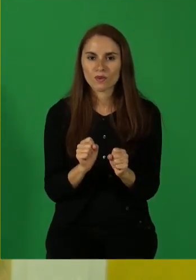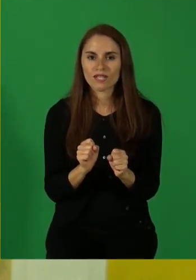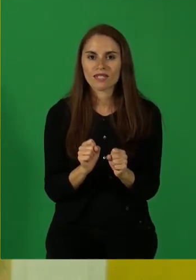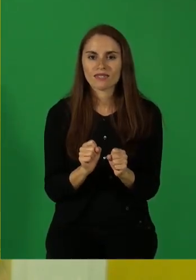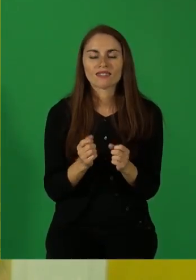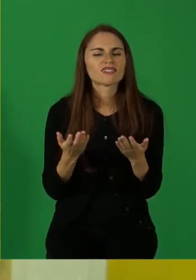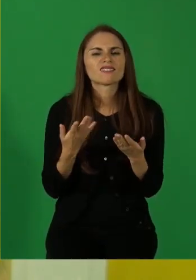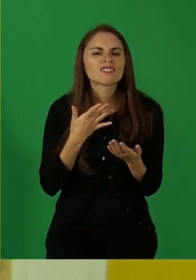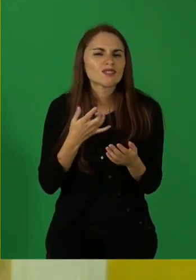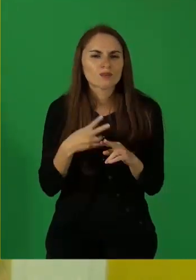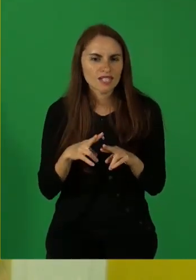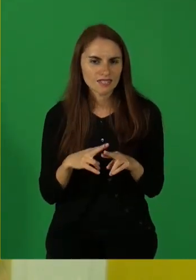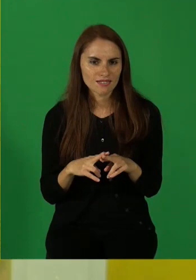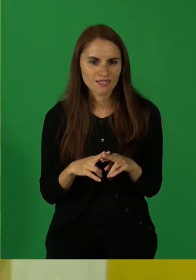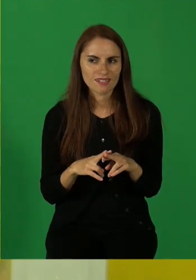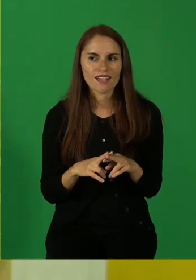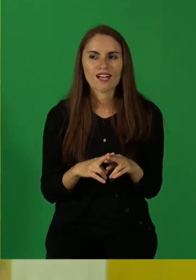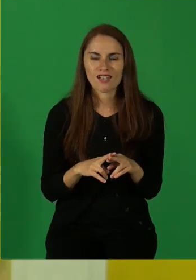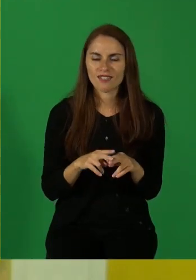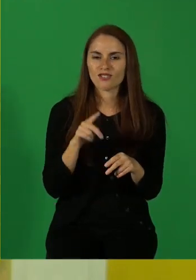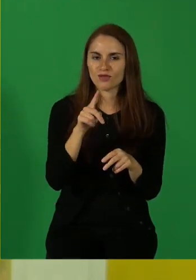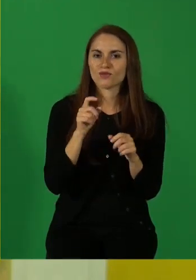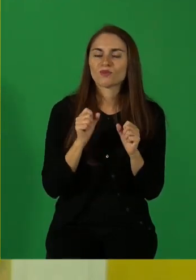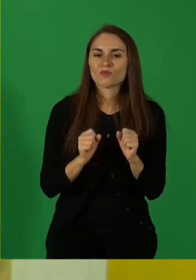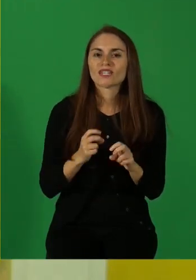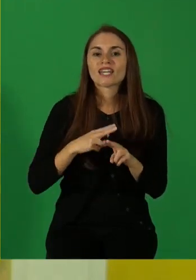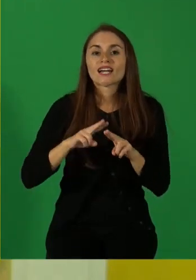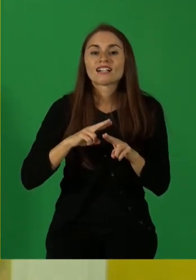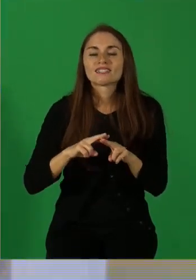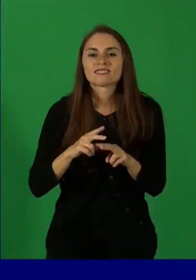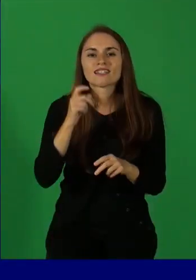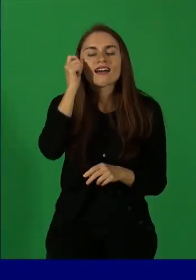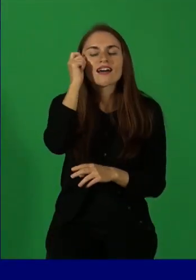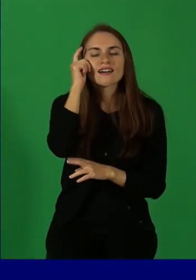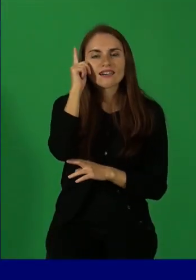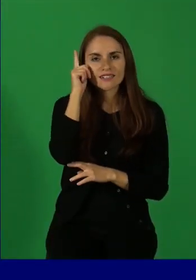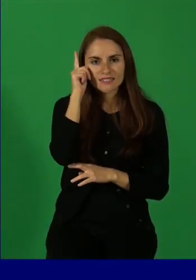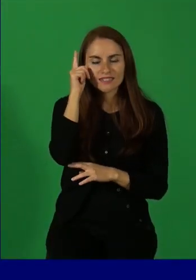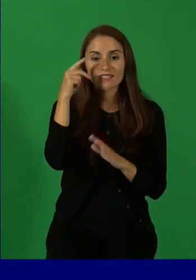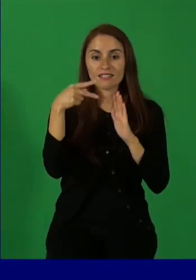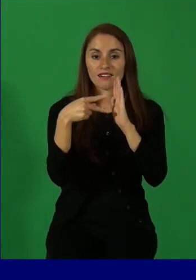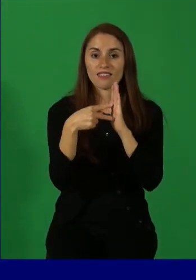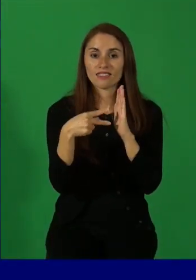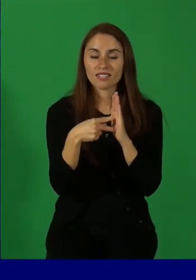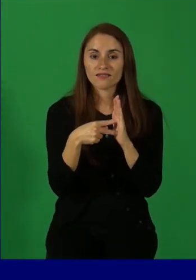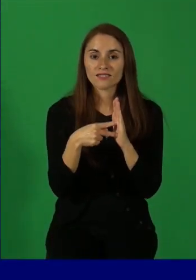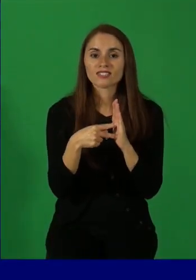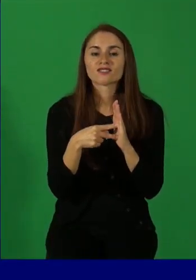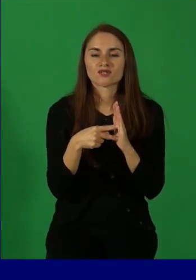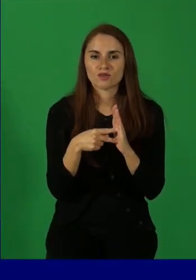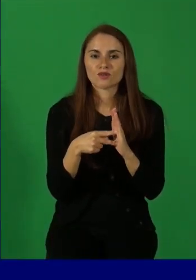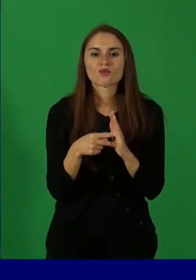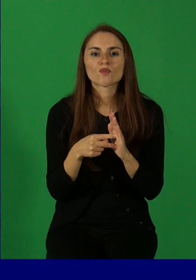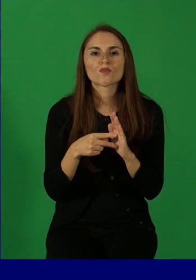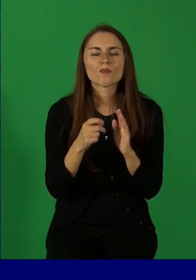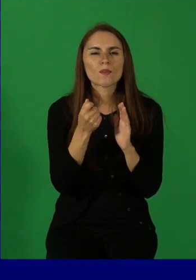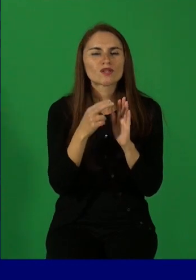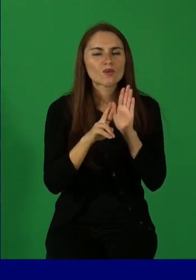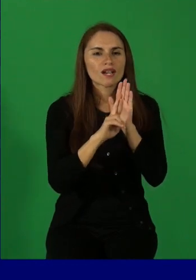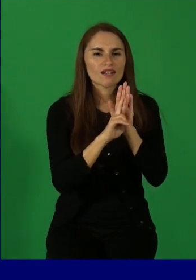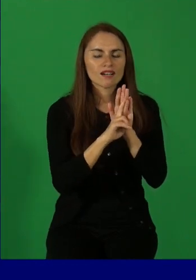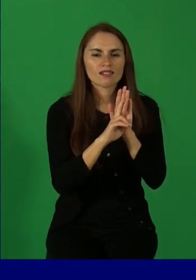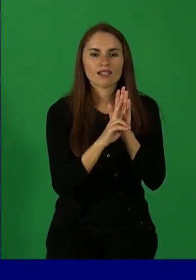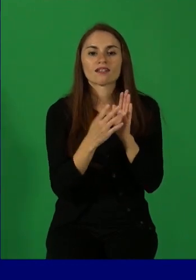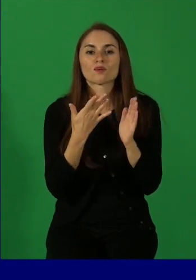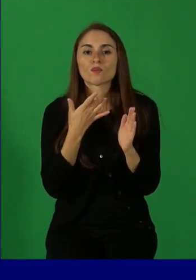¿qué puedes hacer? Muy bien, lo que tú puedes hacer es establecer en la división la regla general de los